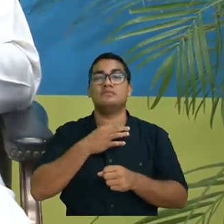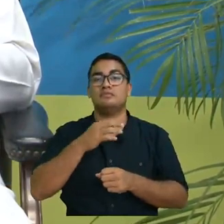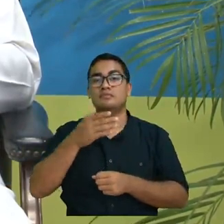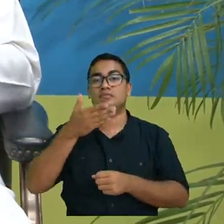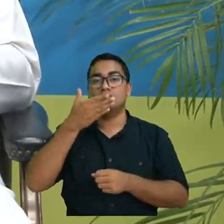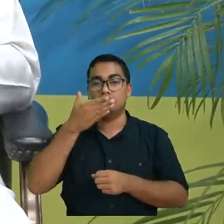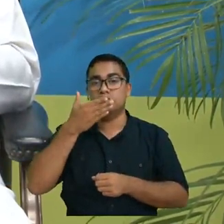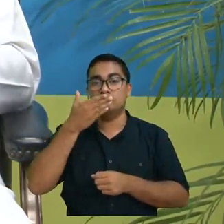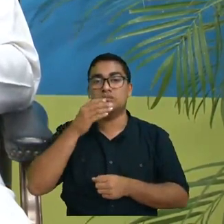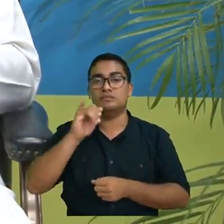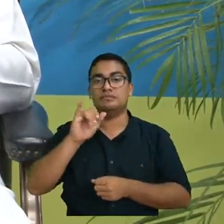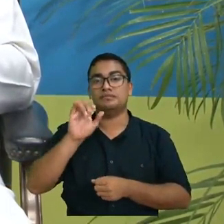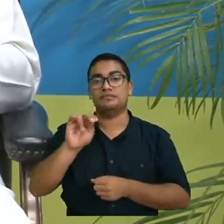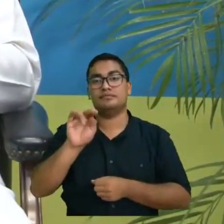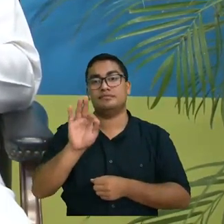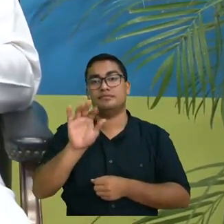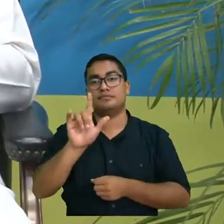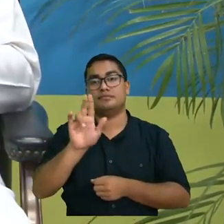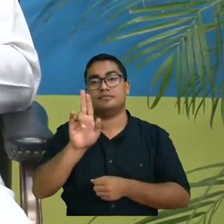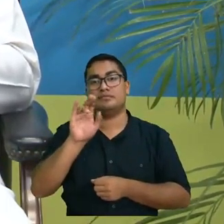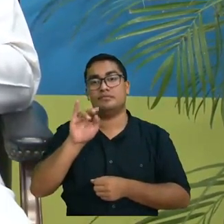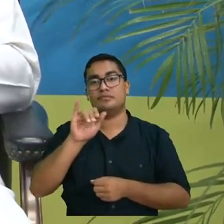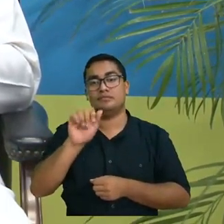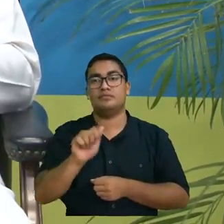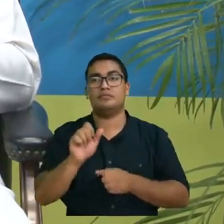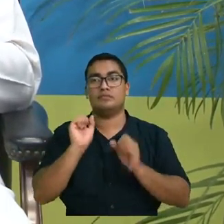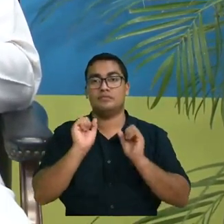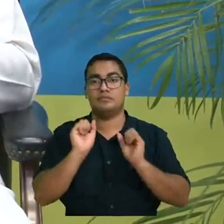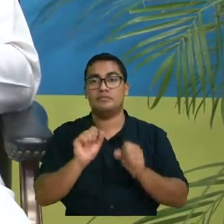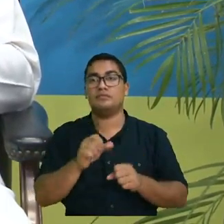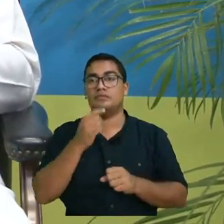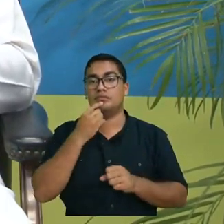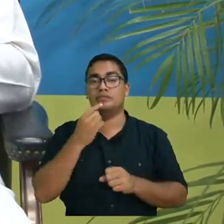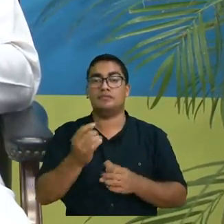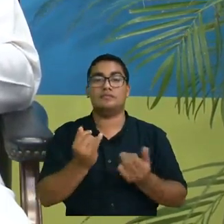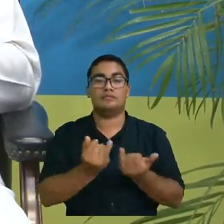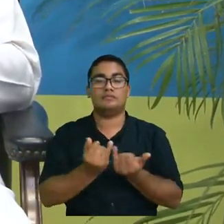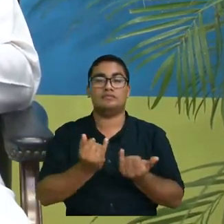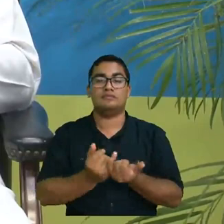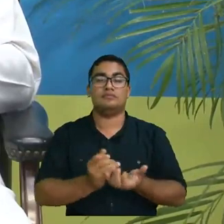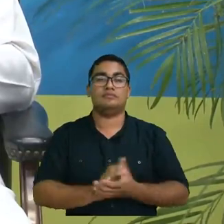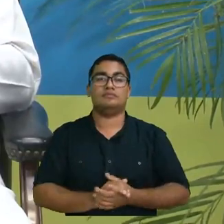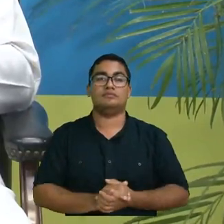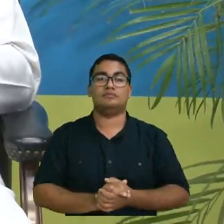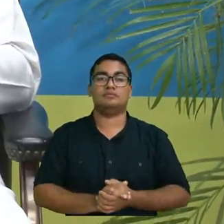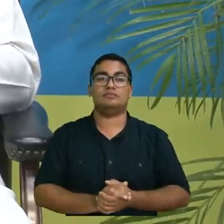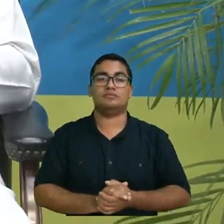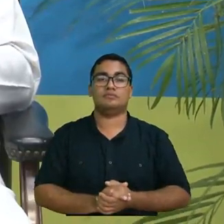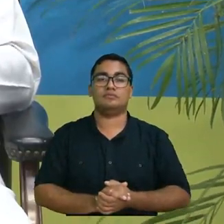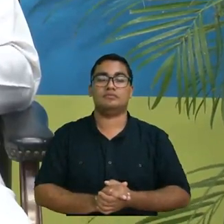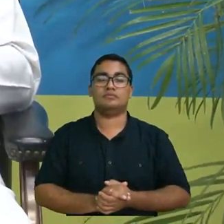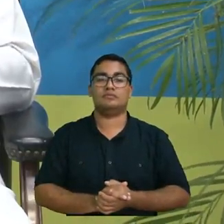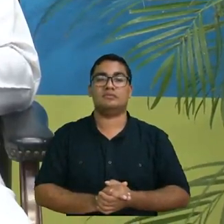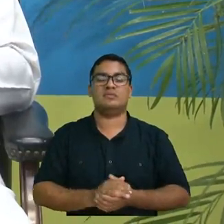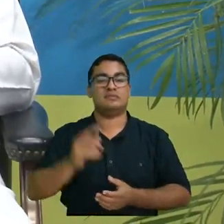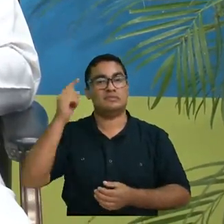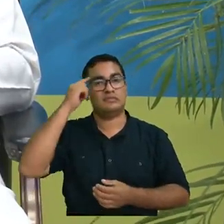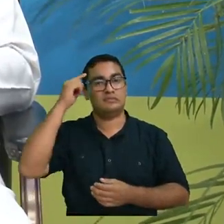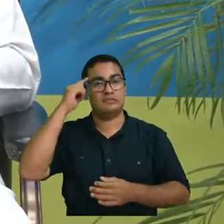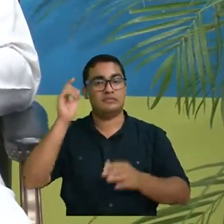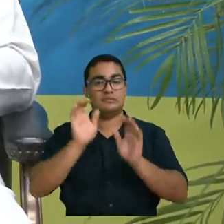aprovechen de eso y los niños presenten un cuadro de gripe más frecuentemente que las personas que no se mojan. O imagínense aquellos niños